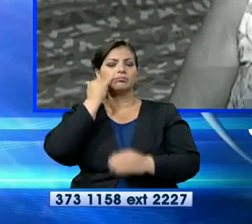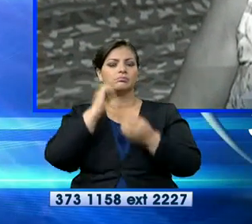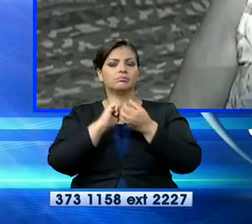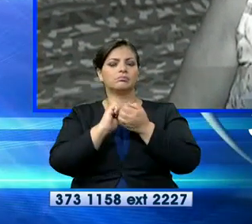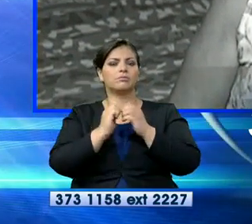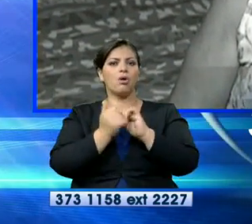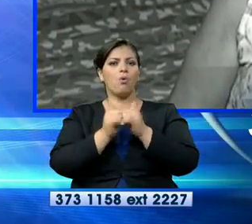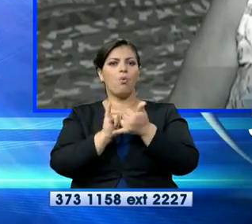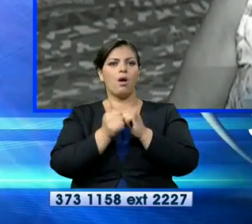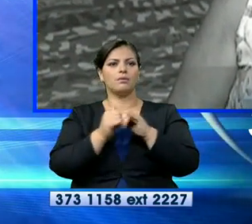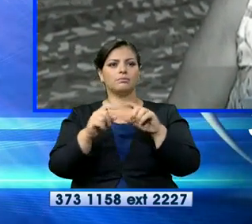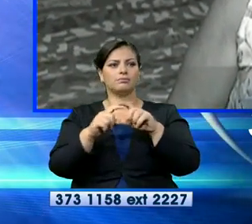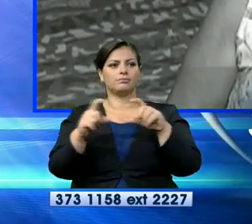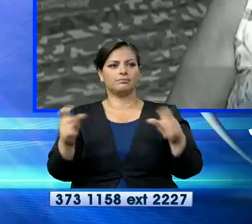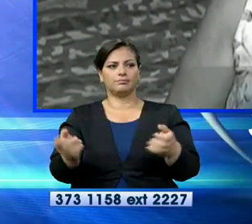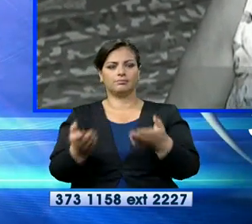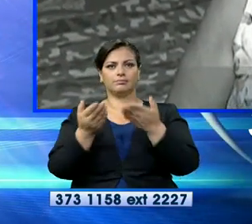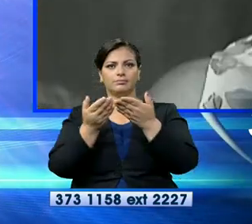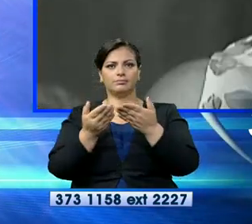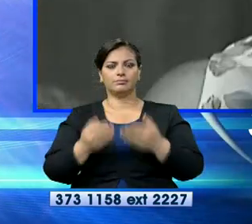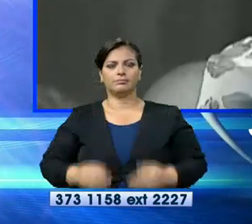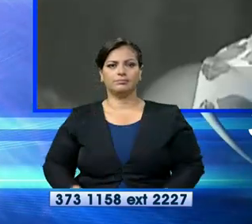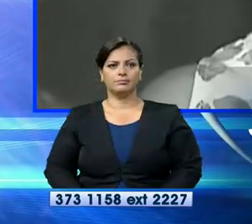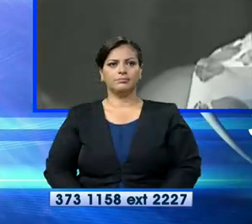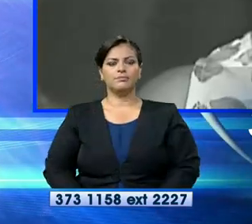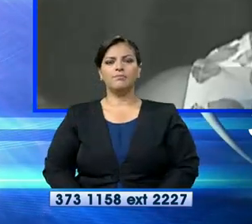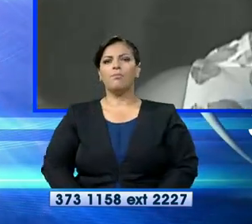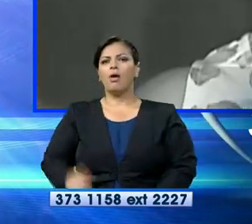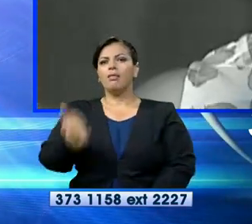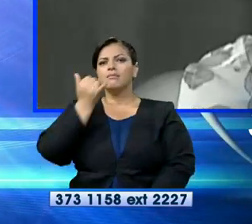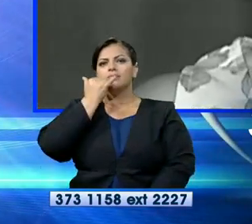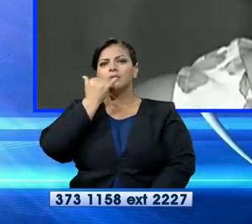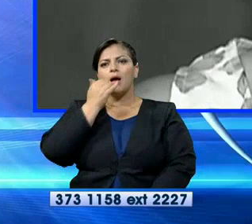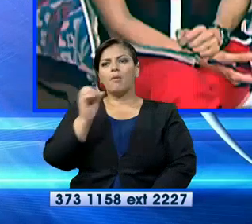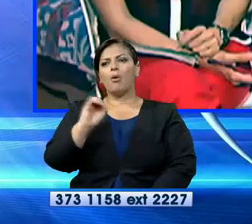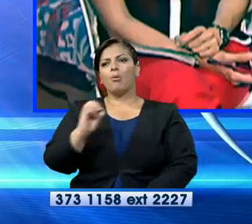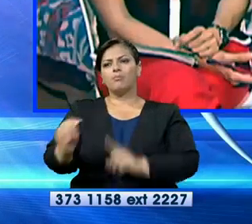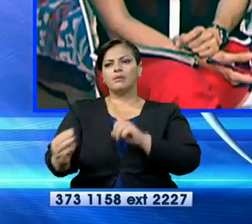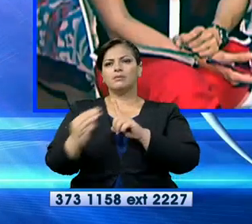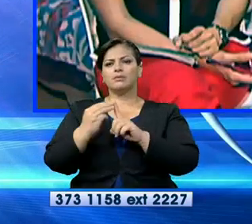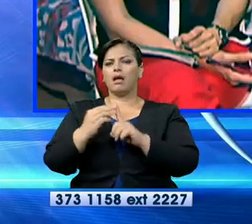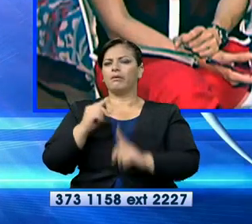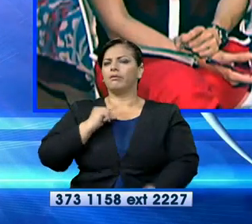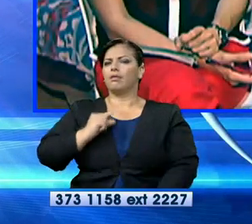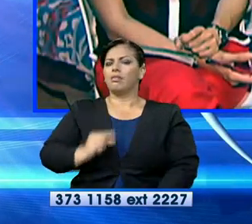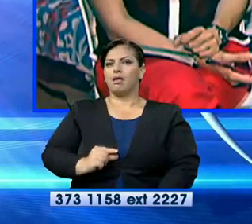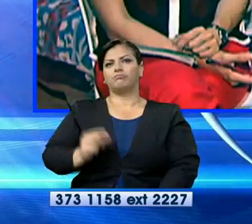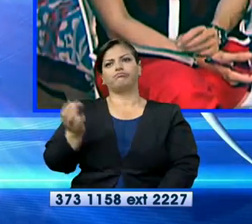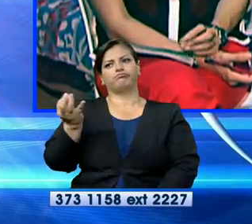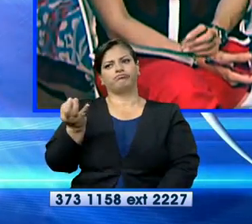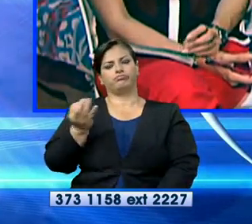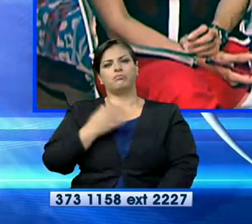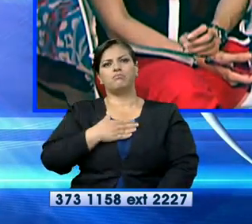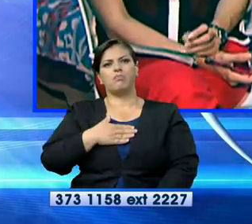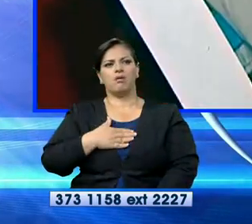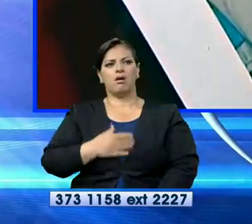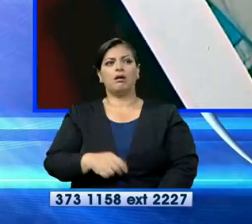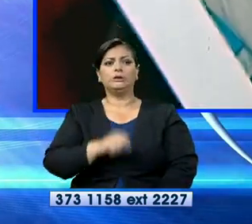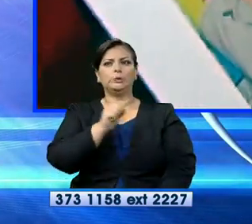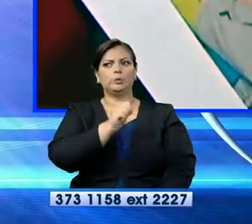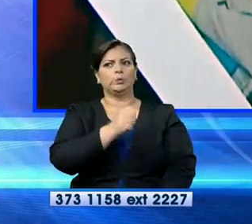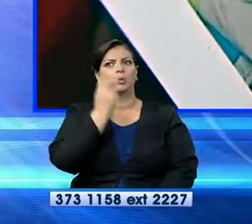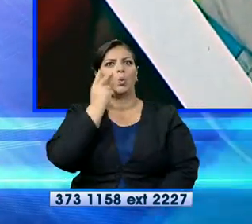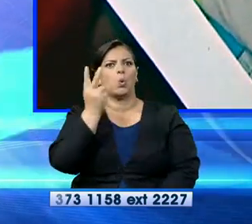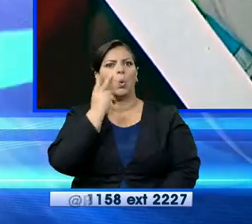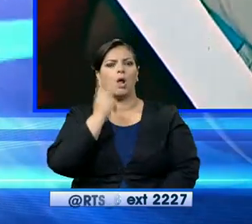0969-58-5650. Ahí estamos recibiendo sus llamadas y mensajes, por favor. Datos certeros. Es lo que queremos para que esta persona, esta señora,